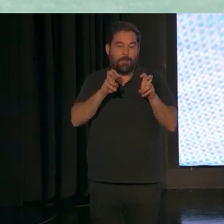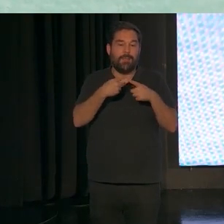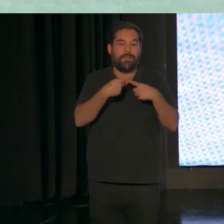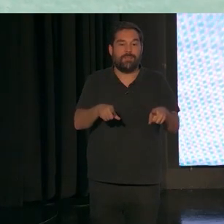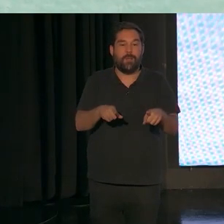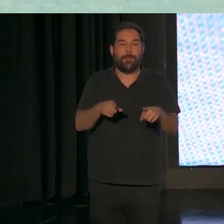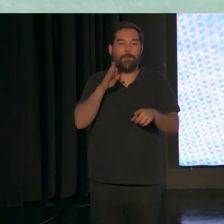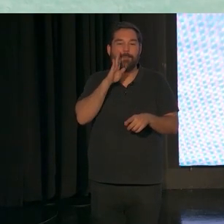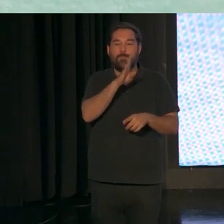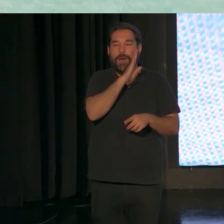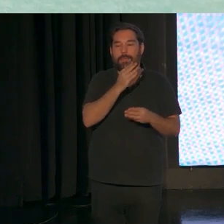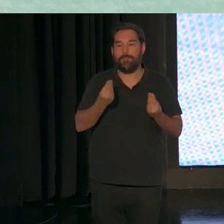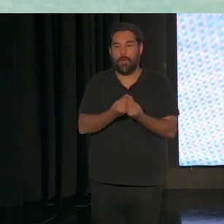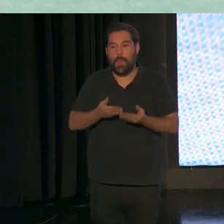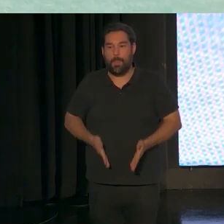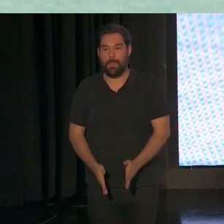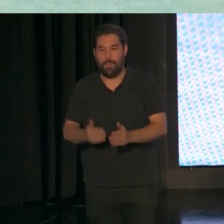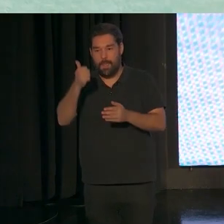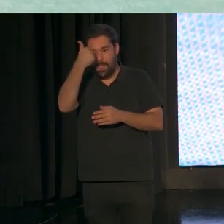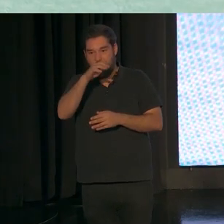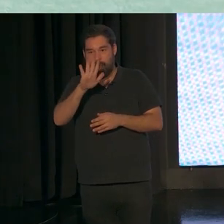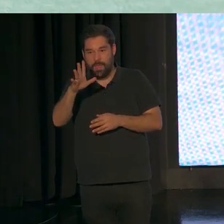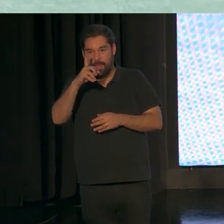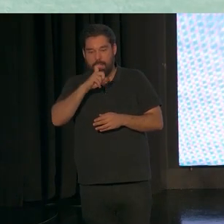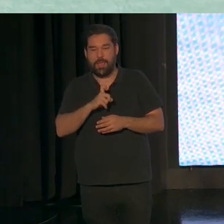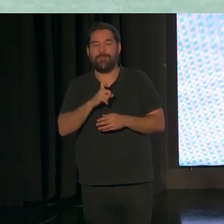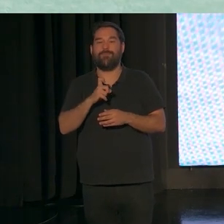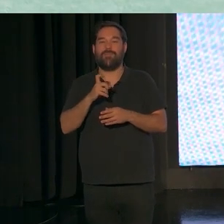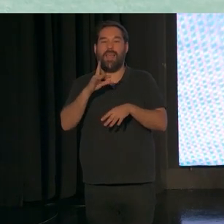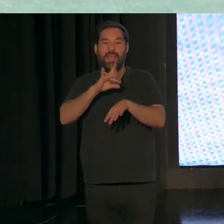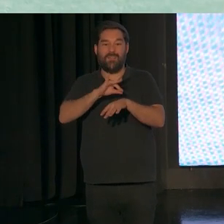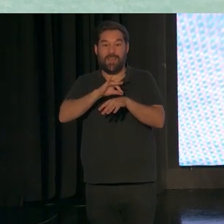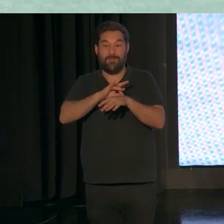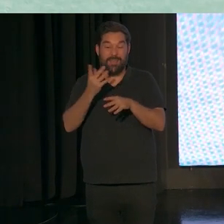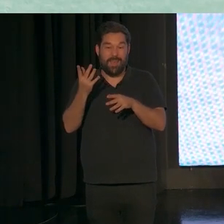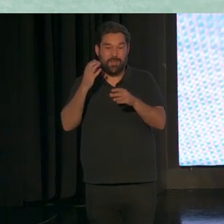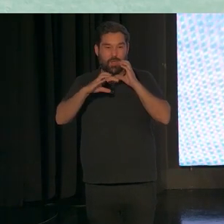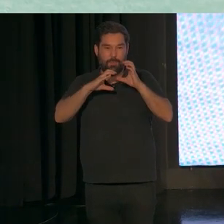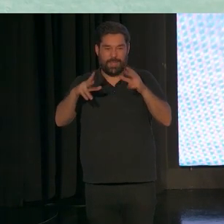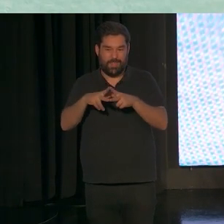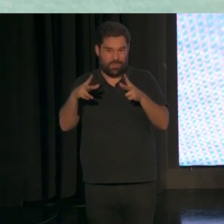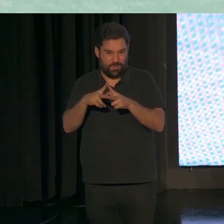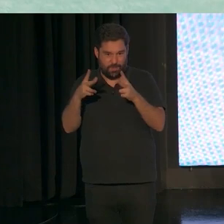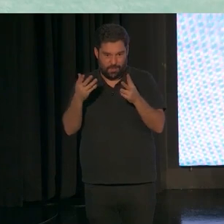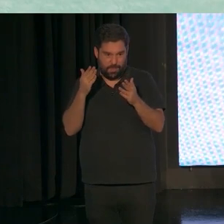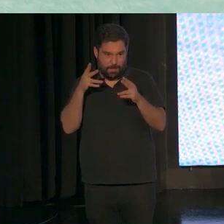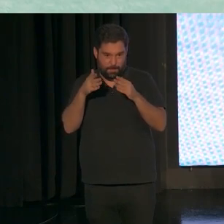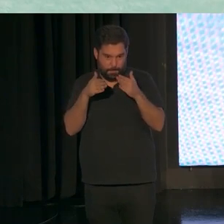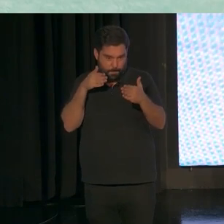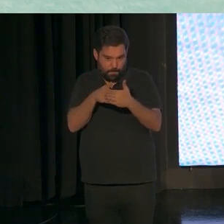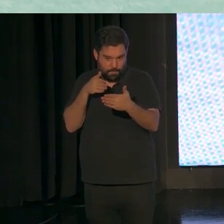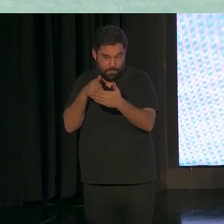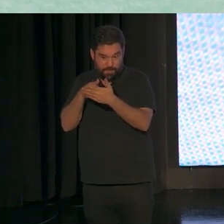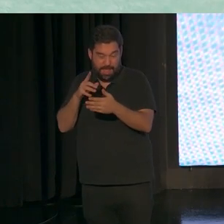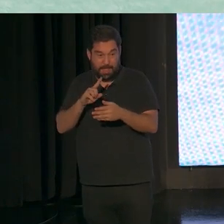un hijo con 5 años con diagnóstico de trastorno de la comunicación social nos decía Es la primera vez que una tutora nos llama